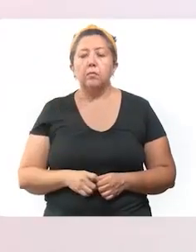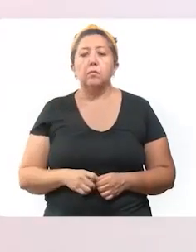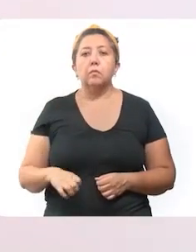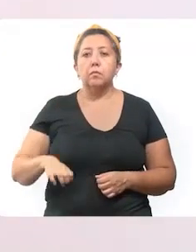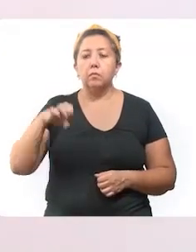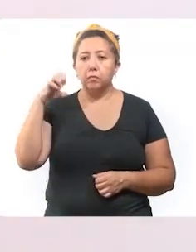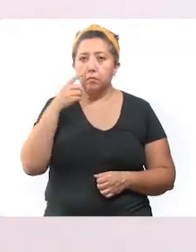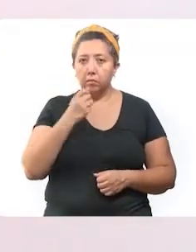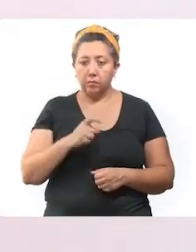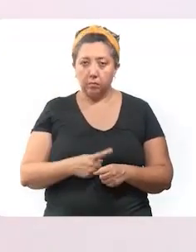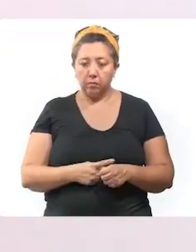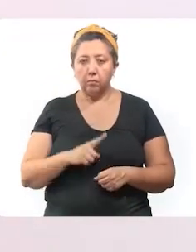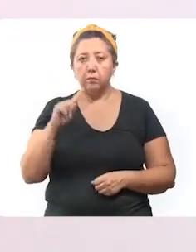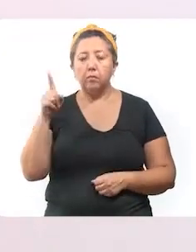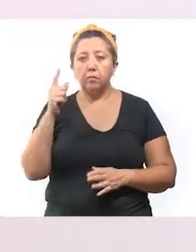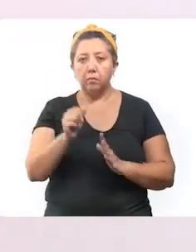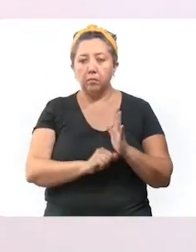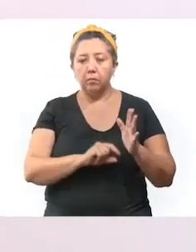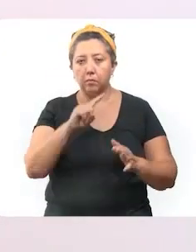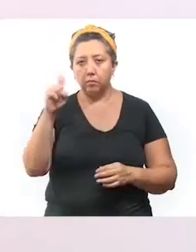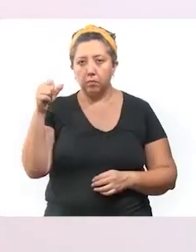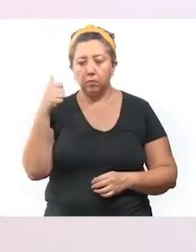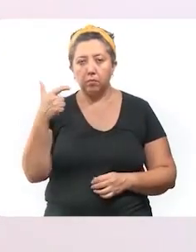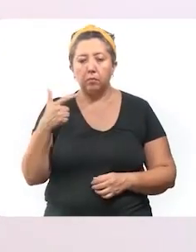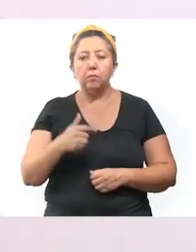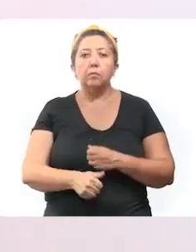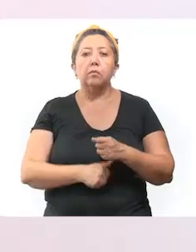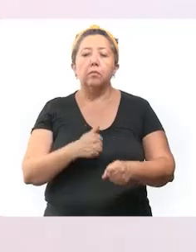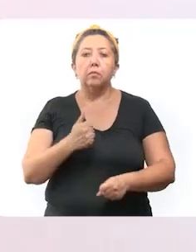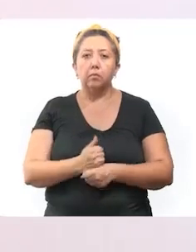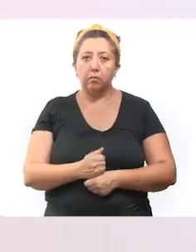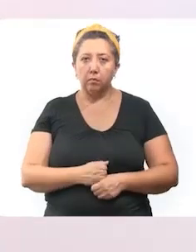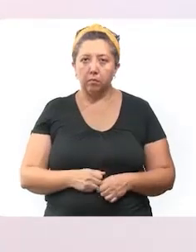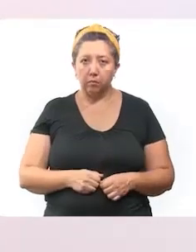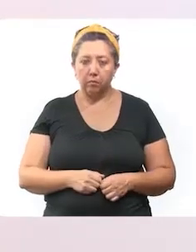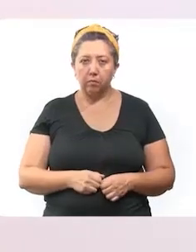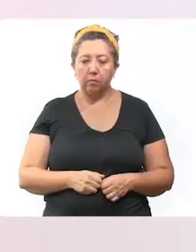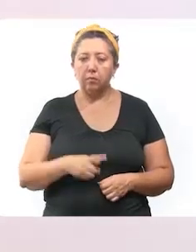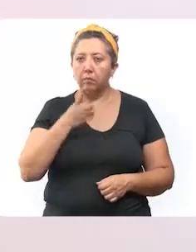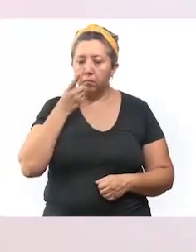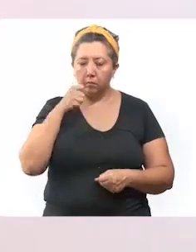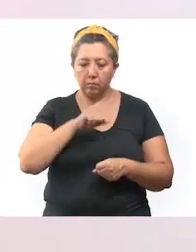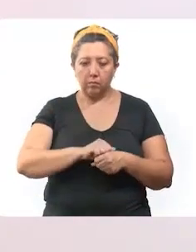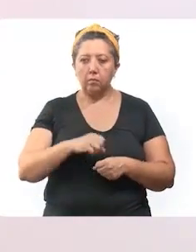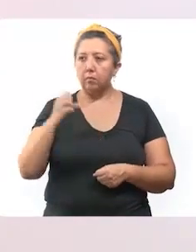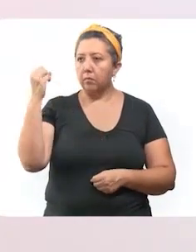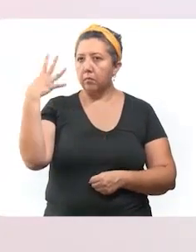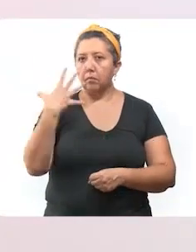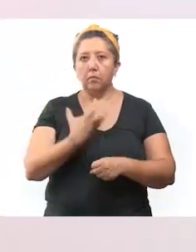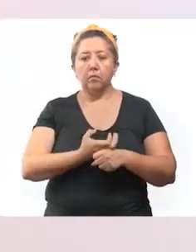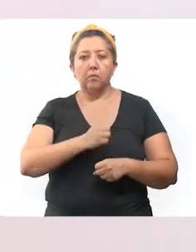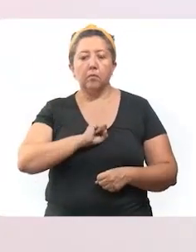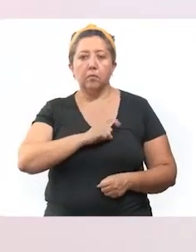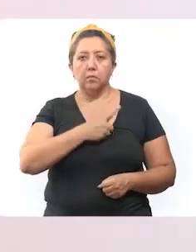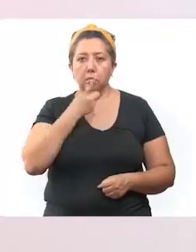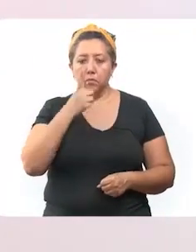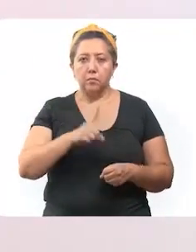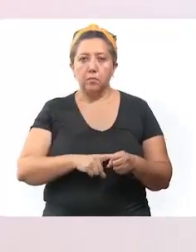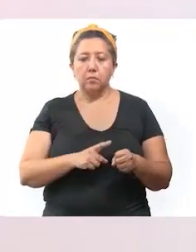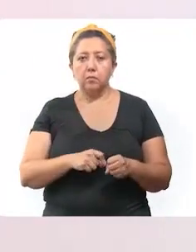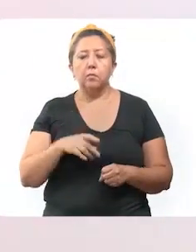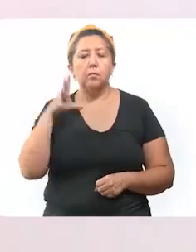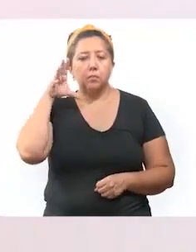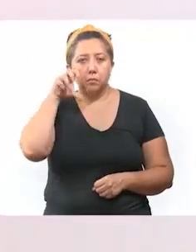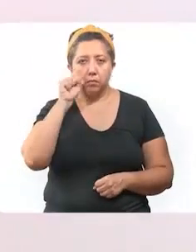El rango de edad de los casos es de 1 mes a 107 años. Los indicadores semanales del Semáforo Estatal de Salud